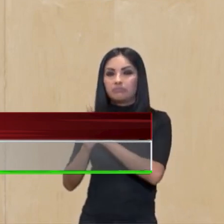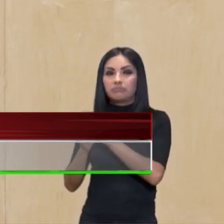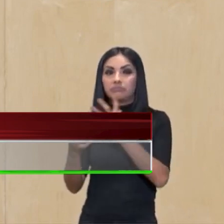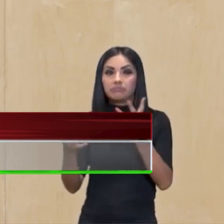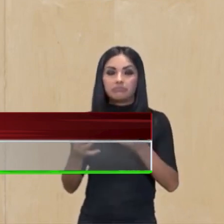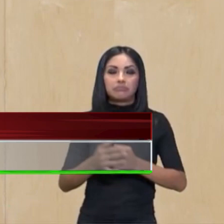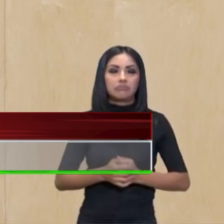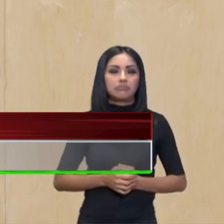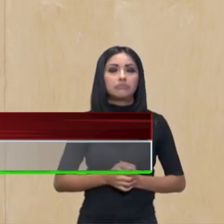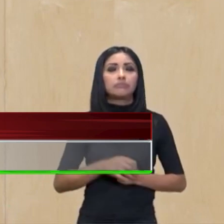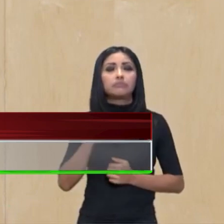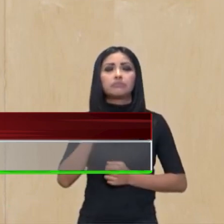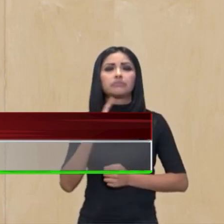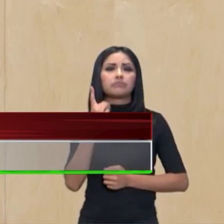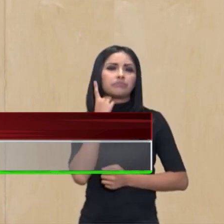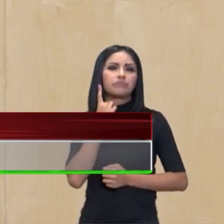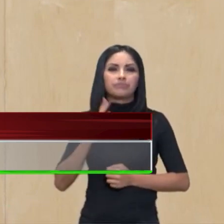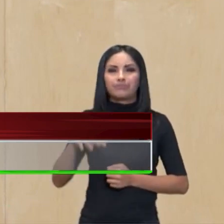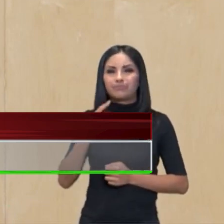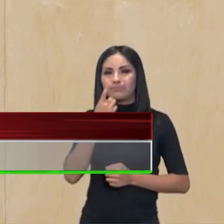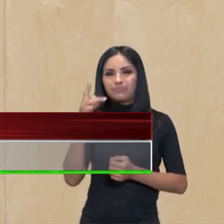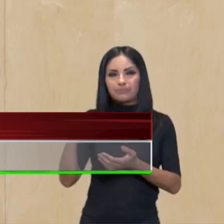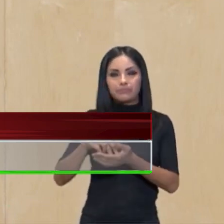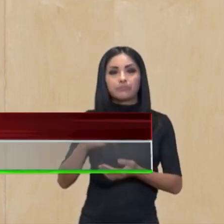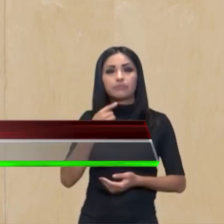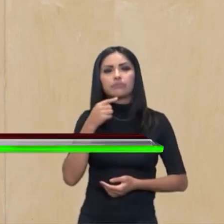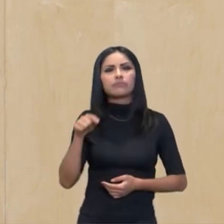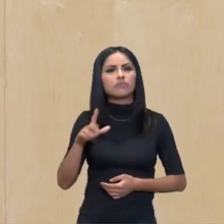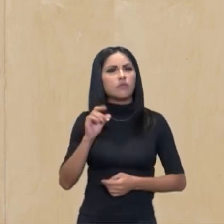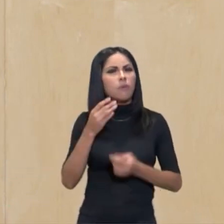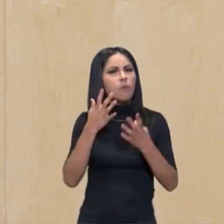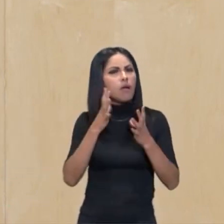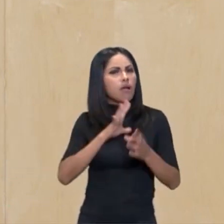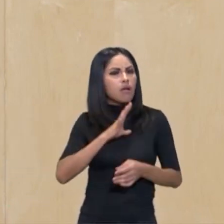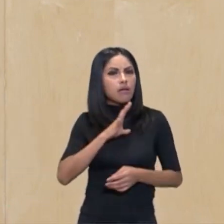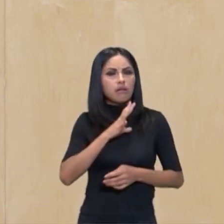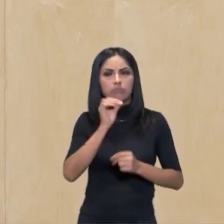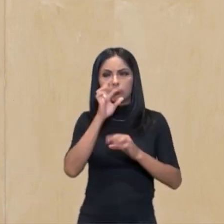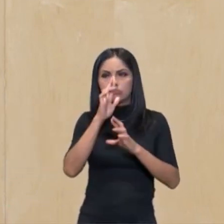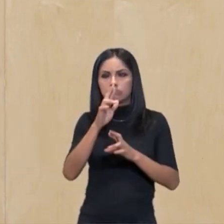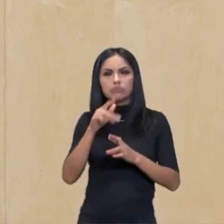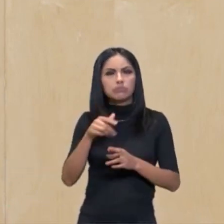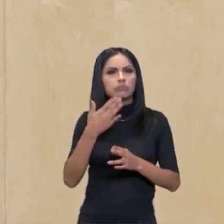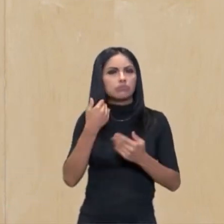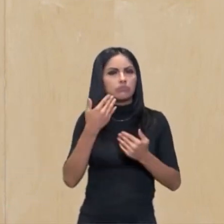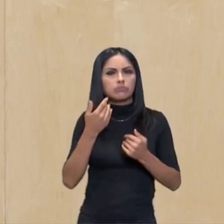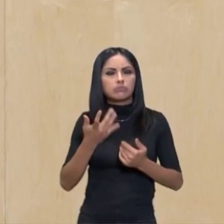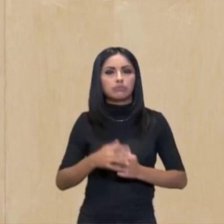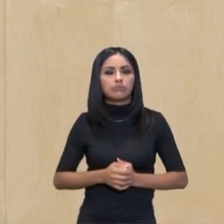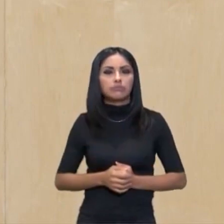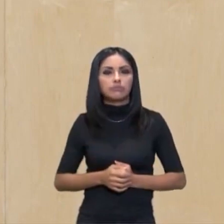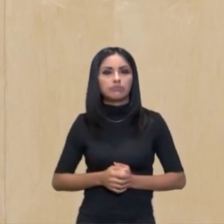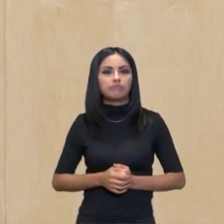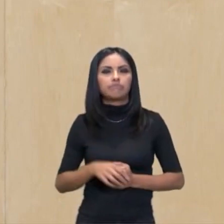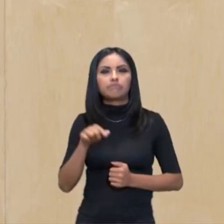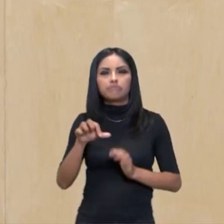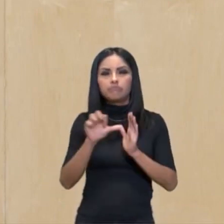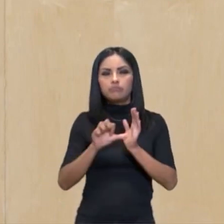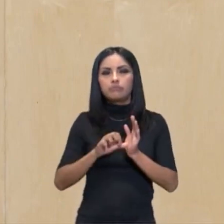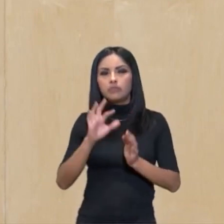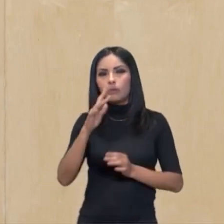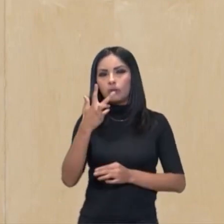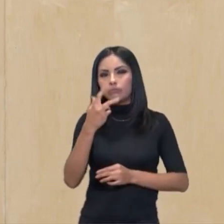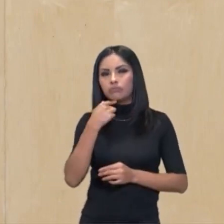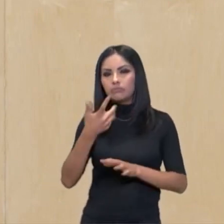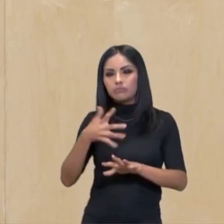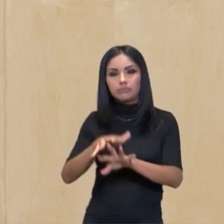la diputada mencionaba que no hay una violación al artículo 58 dice el artículo 58